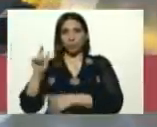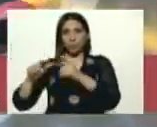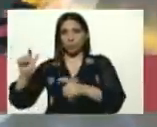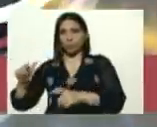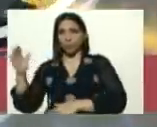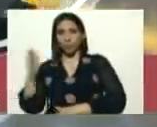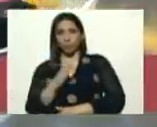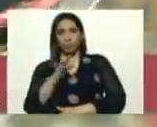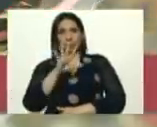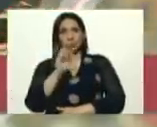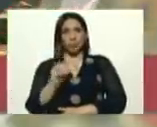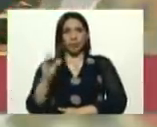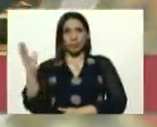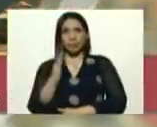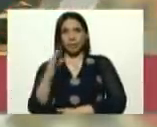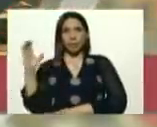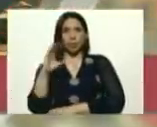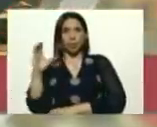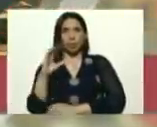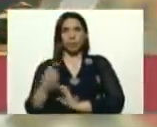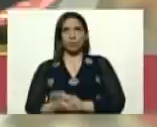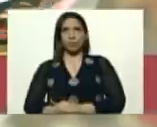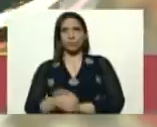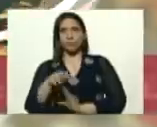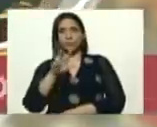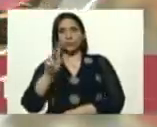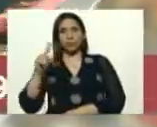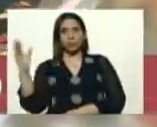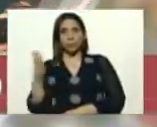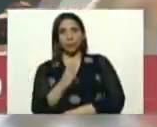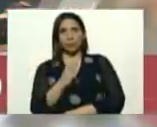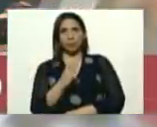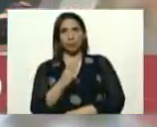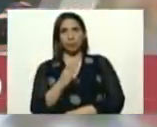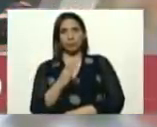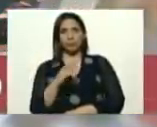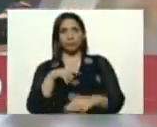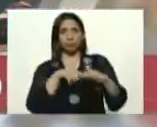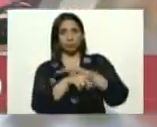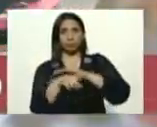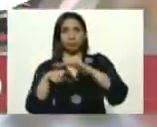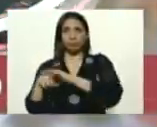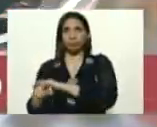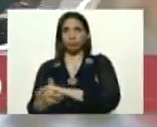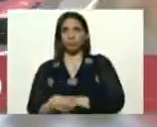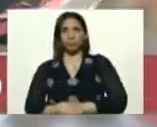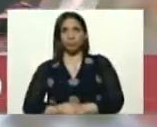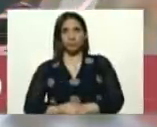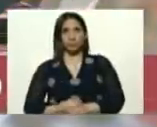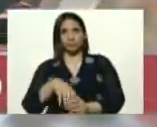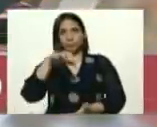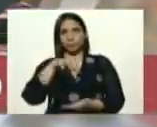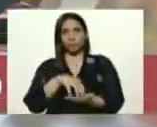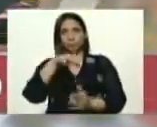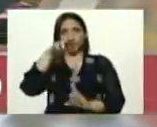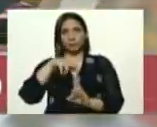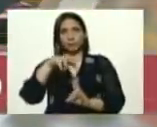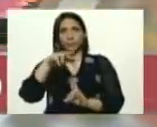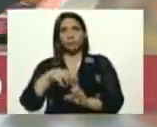50 casos de Colombia, 31 que ingresaron con nacionales que ingresaron por el estado